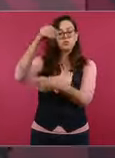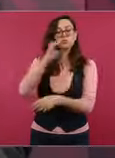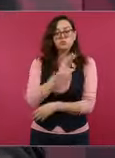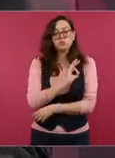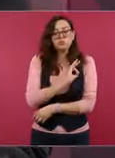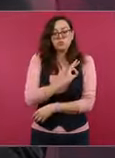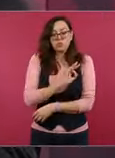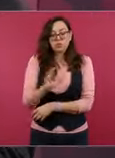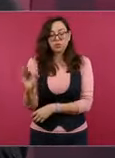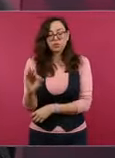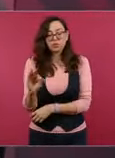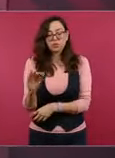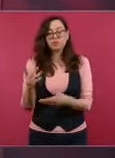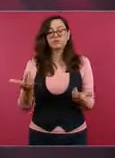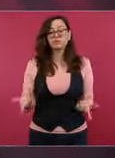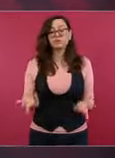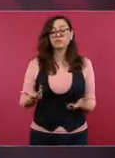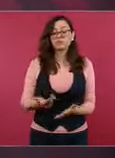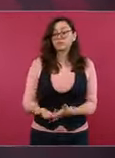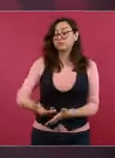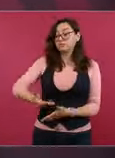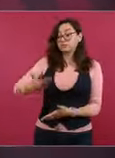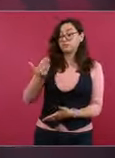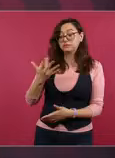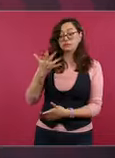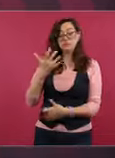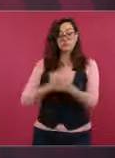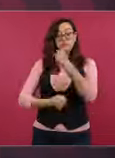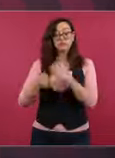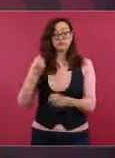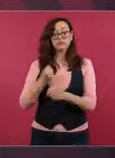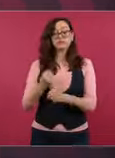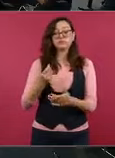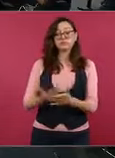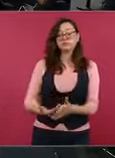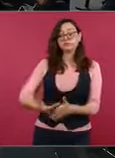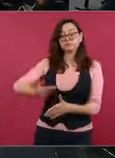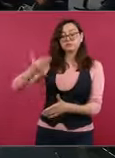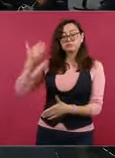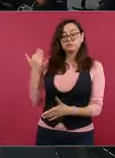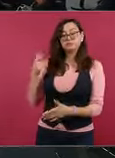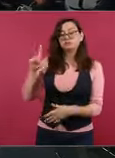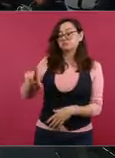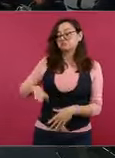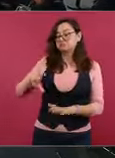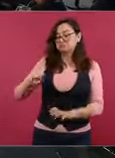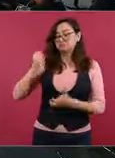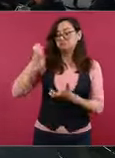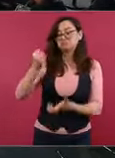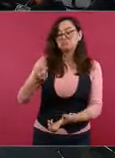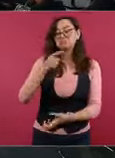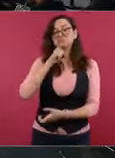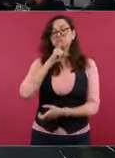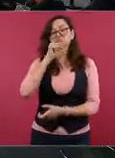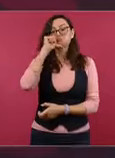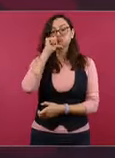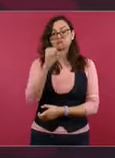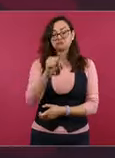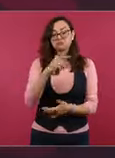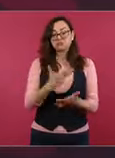prácticamente no había inversión pública, en el gobierno nuestro se duplicó la inversión